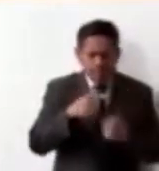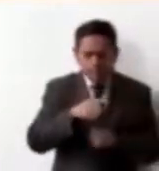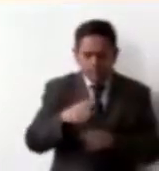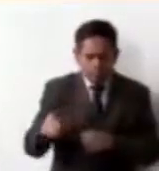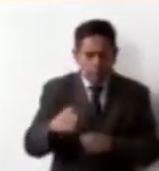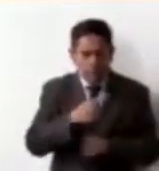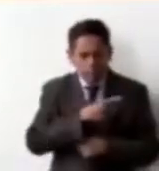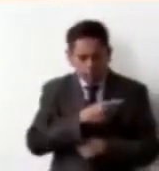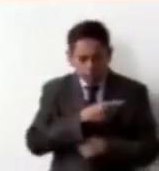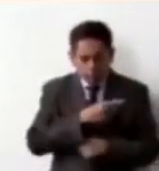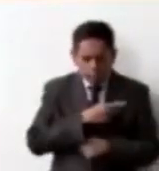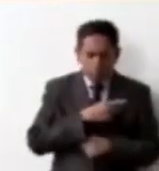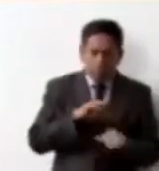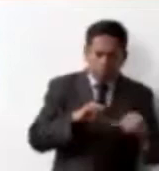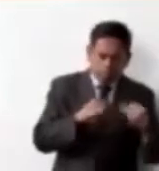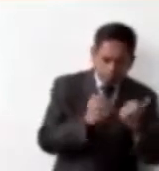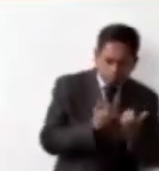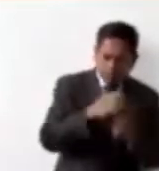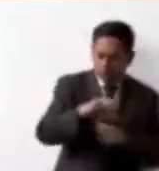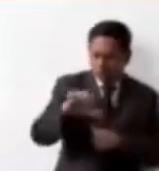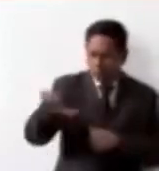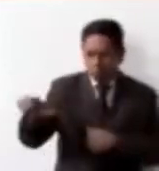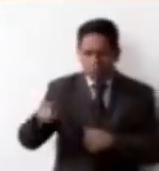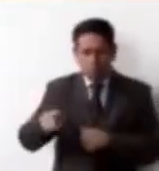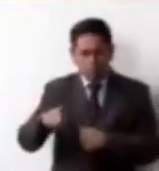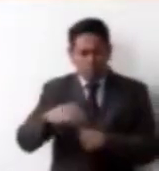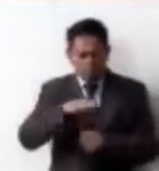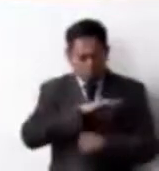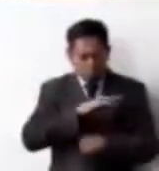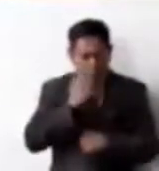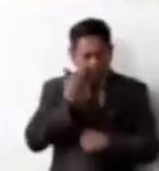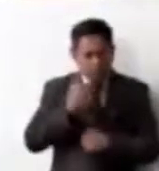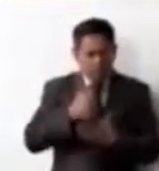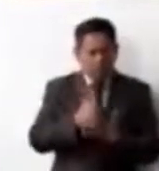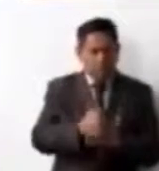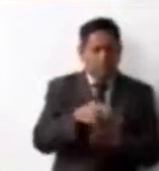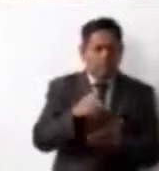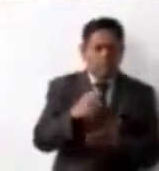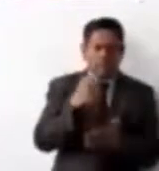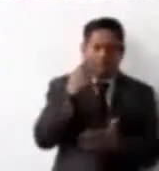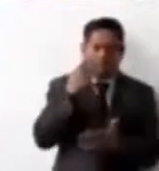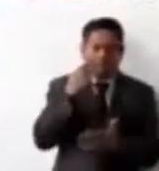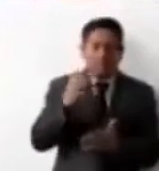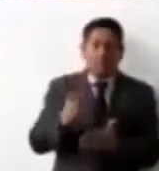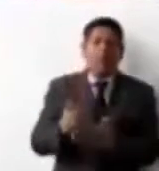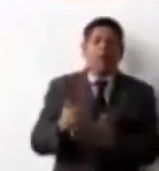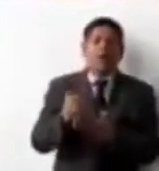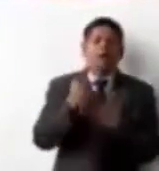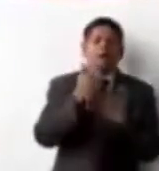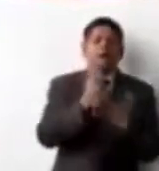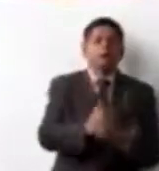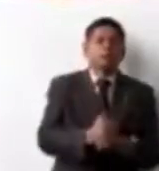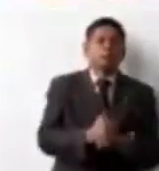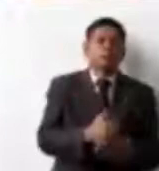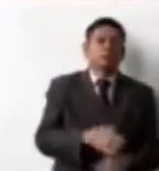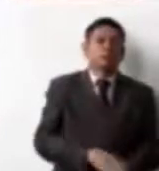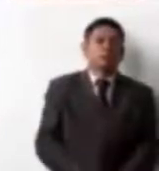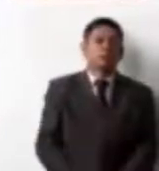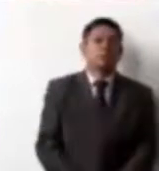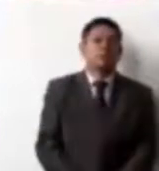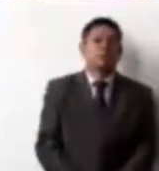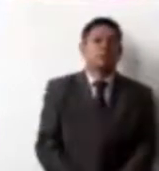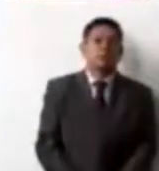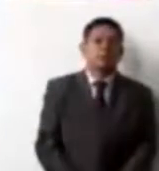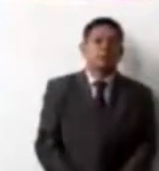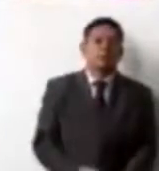cuenta, por su voluntad, por sus convicciones. Pero una gran ayuda es que